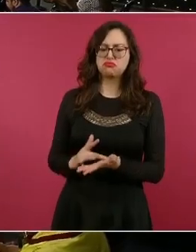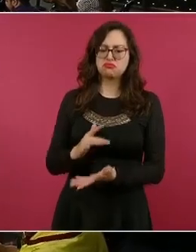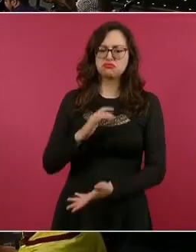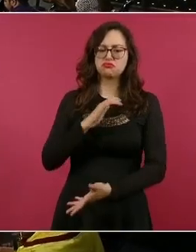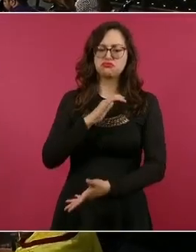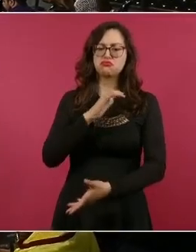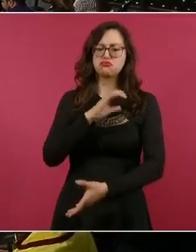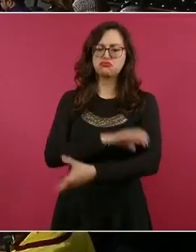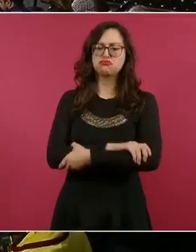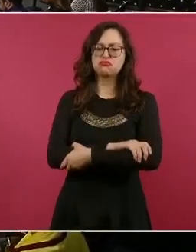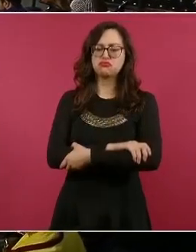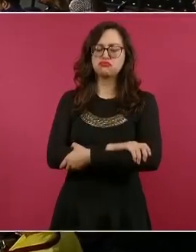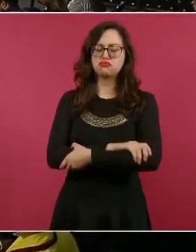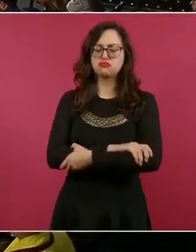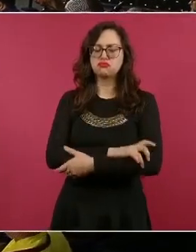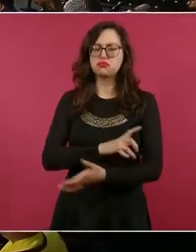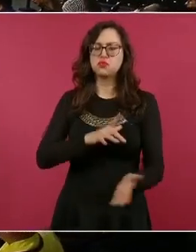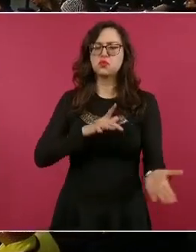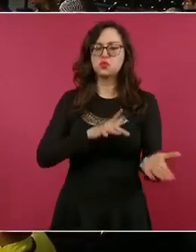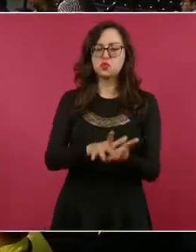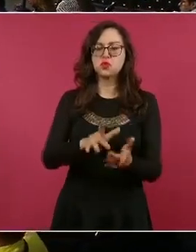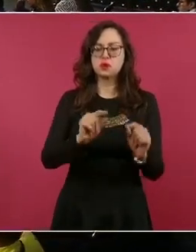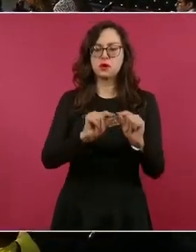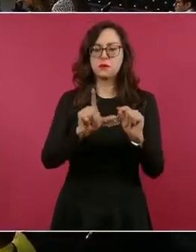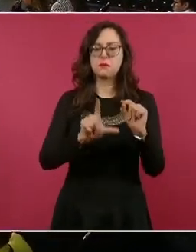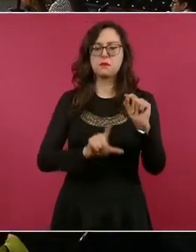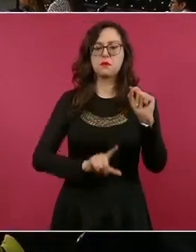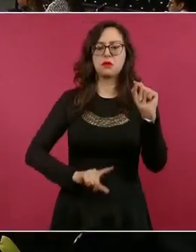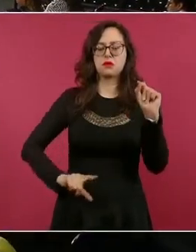solidaridad con México, con nuestro pueblo,